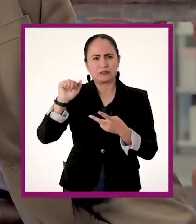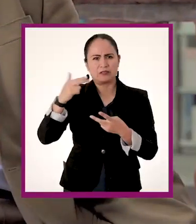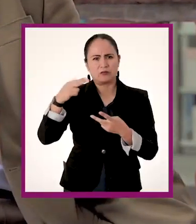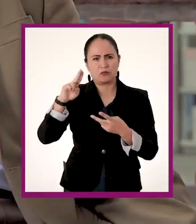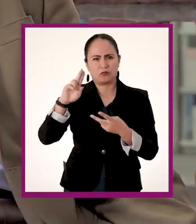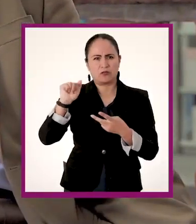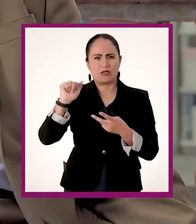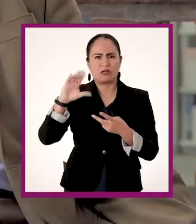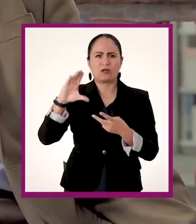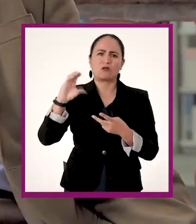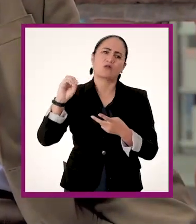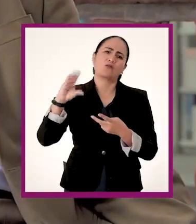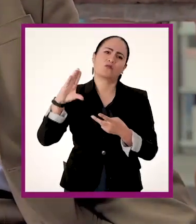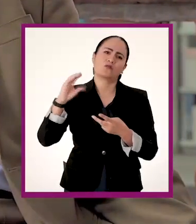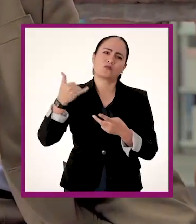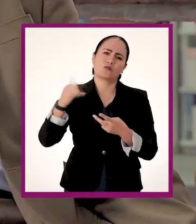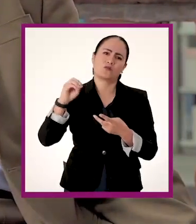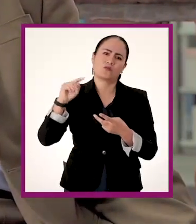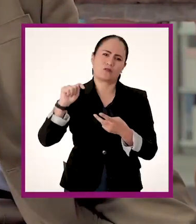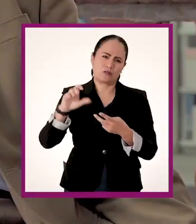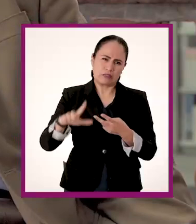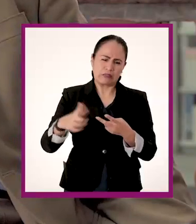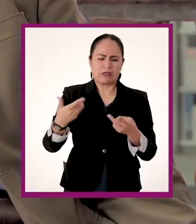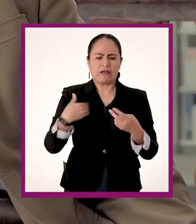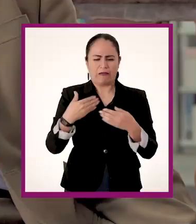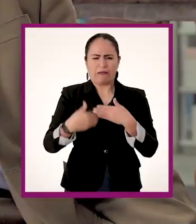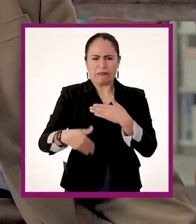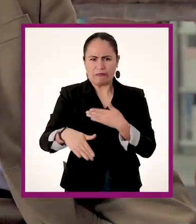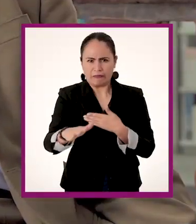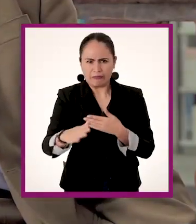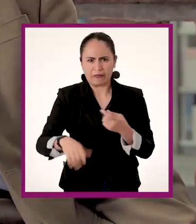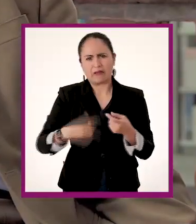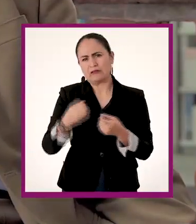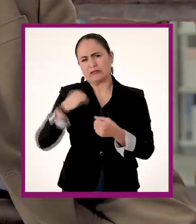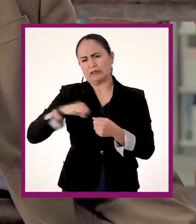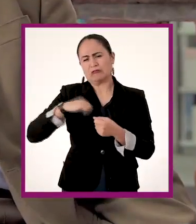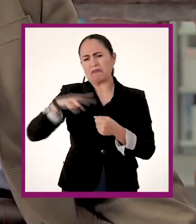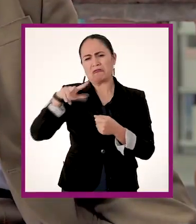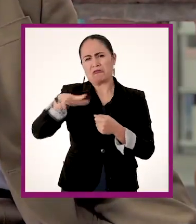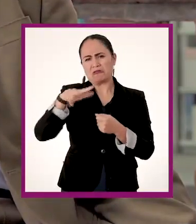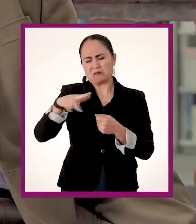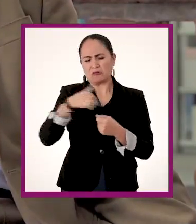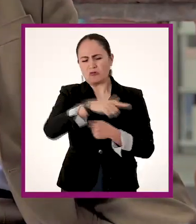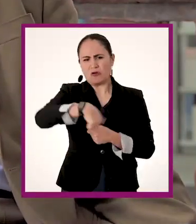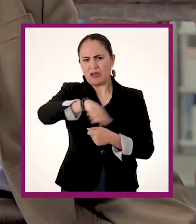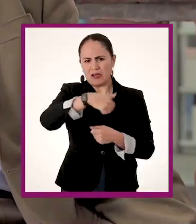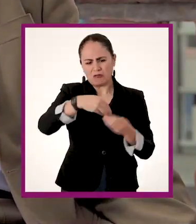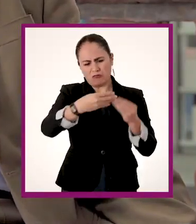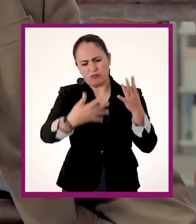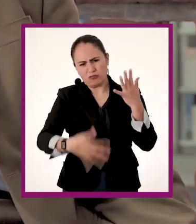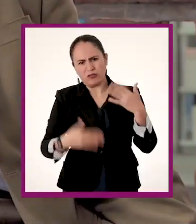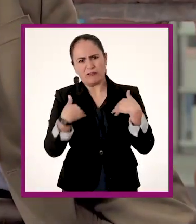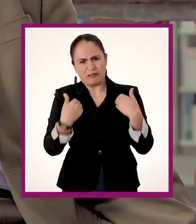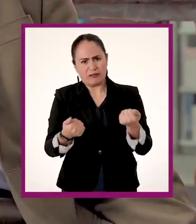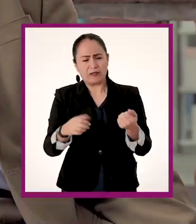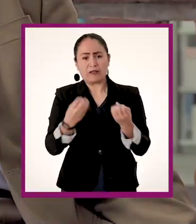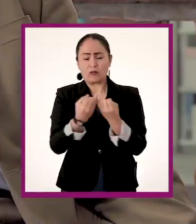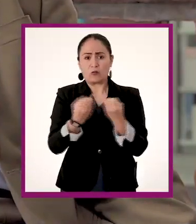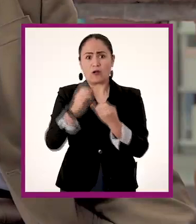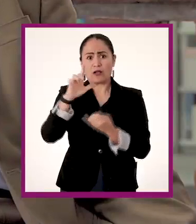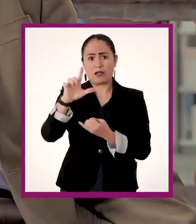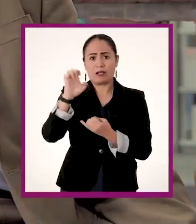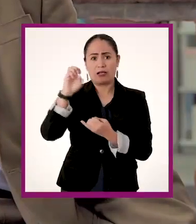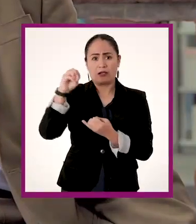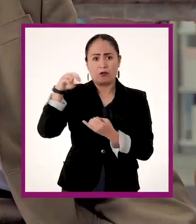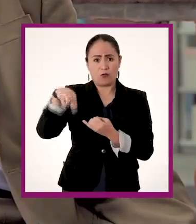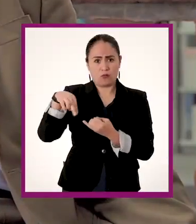mitos ancestrales o incluso en gente posterior, no sé, Clavijero en el siglo XVIII o todavía hasta nuestros días León